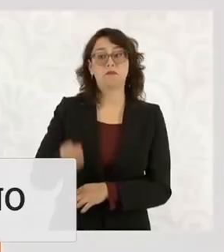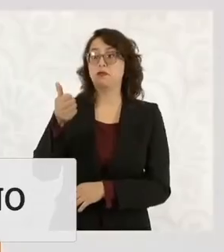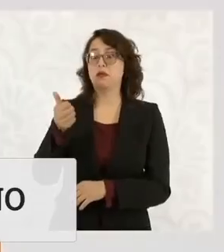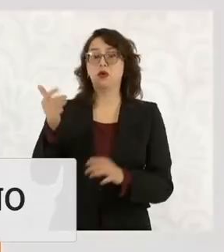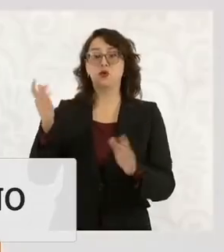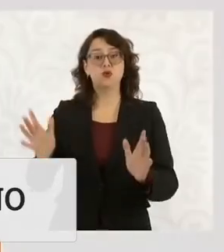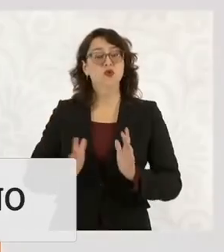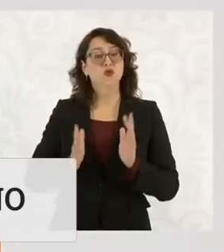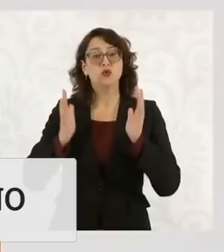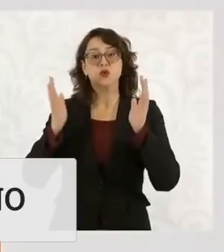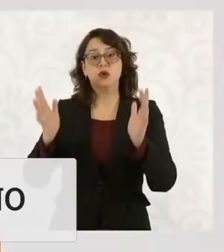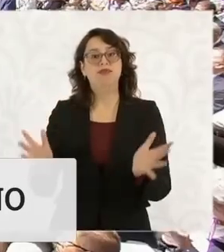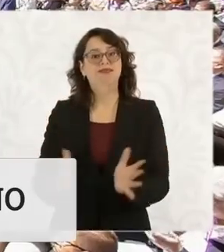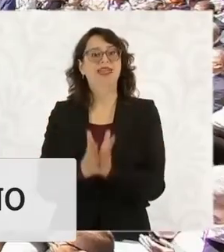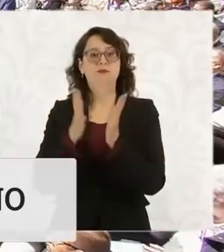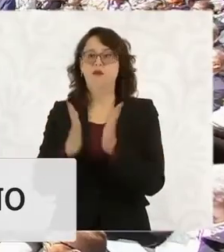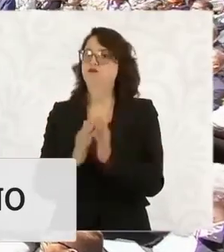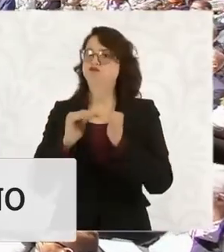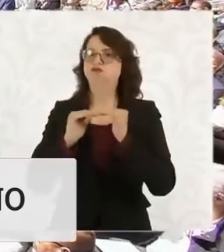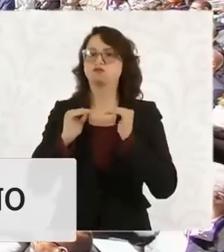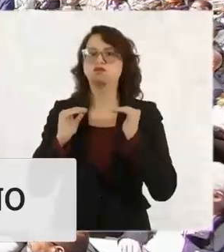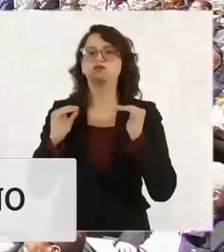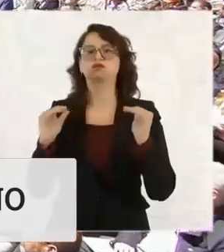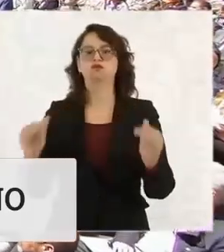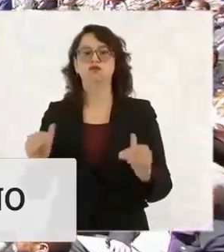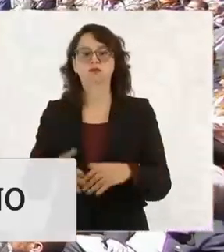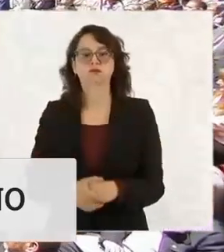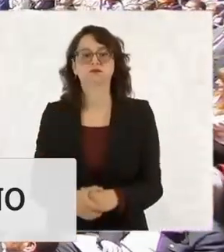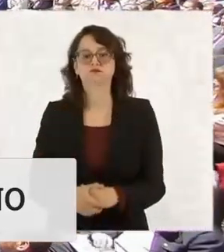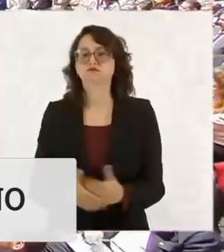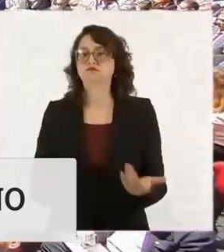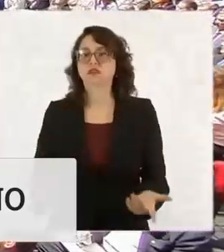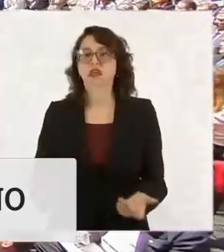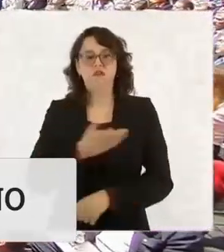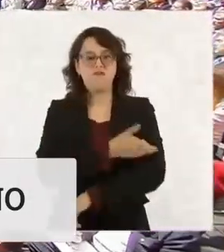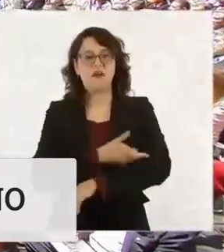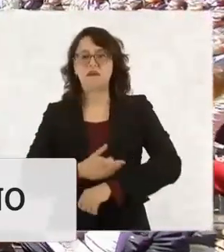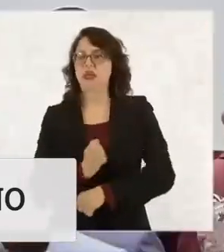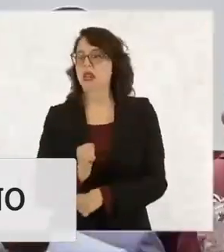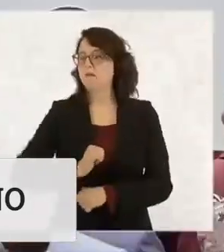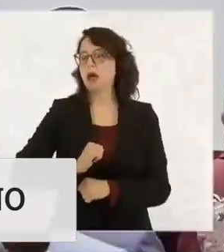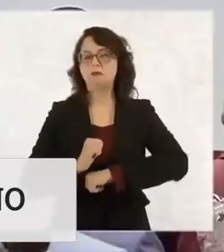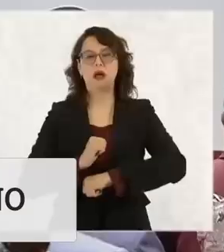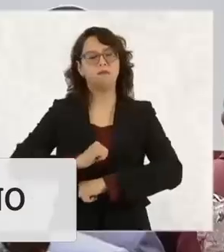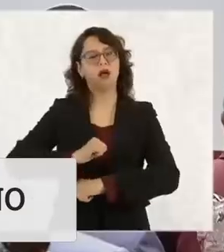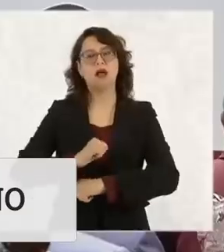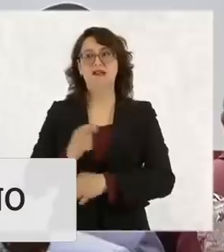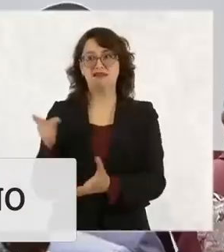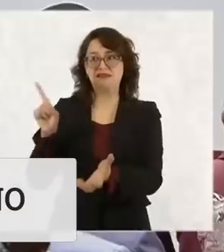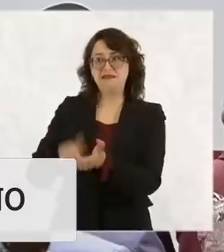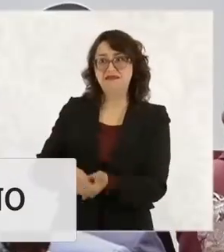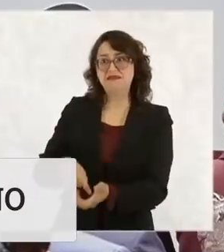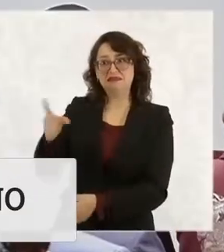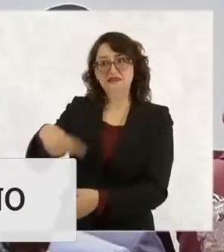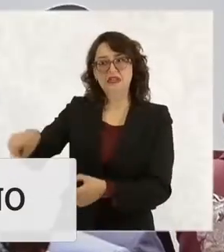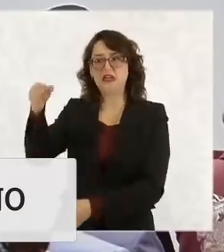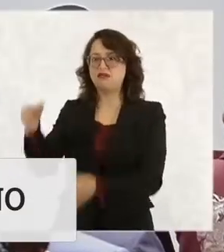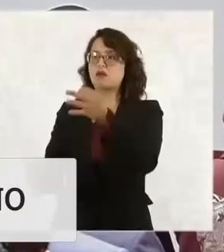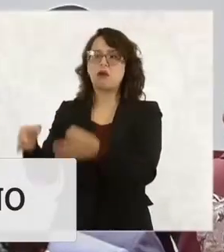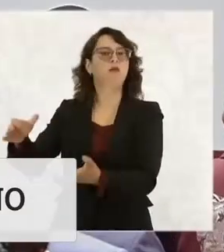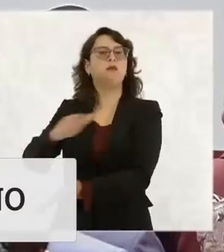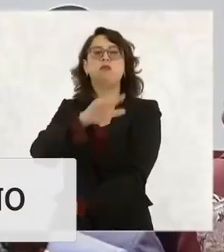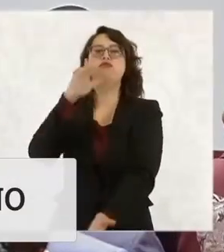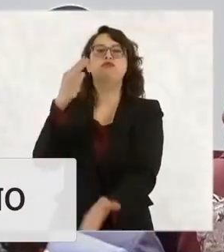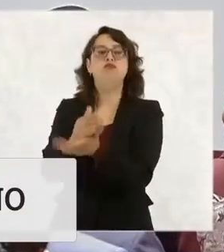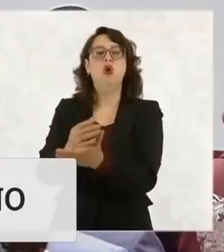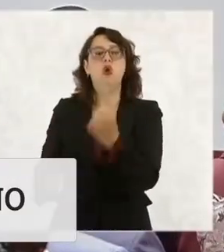profundamente democrático. Se termina la era del nepotismo, corrupción y privilegios y